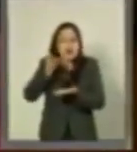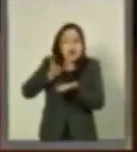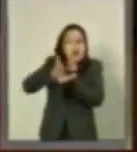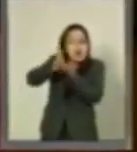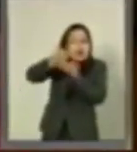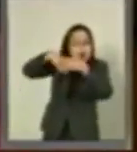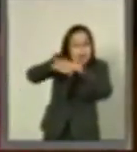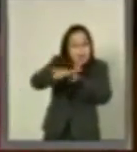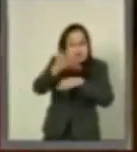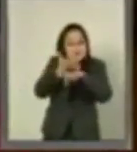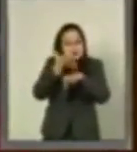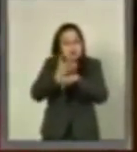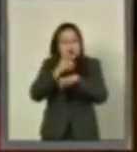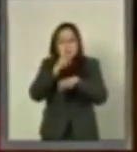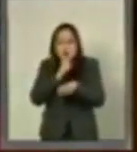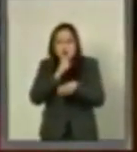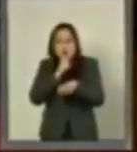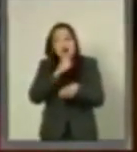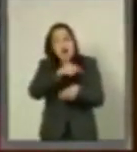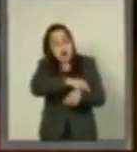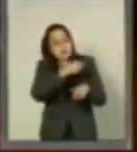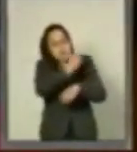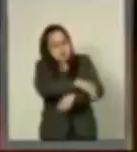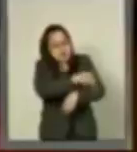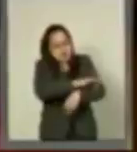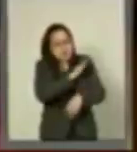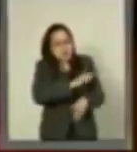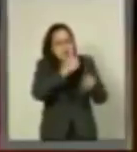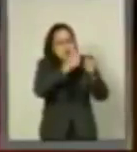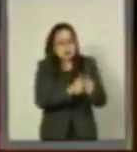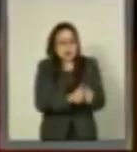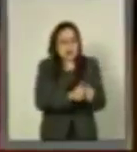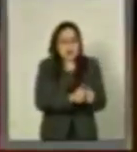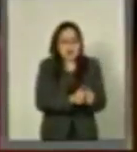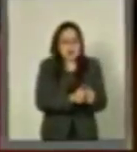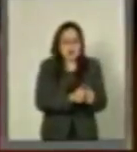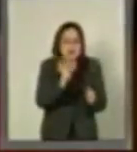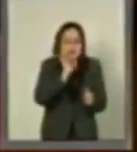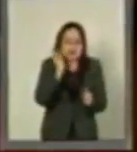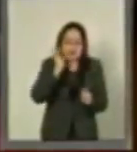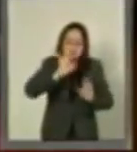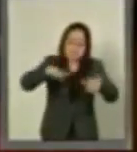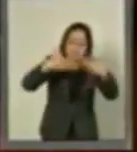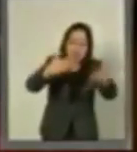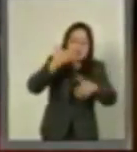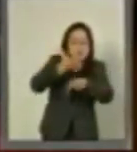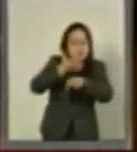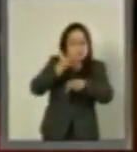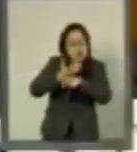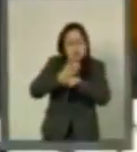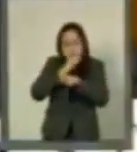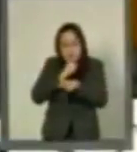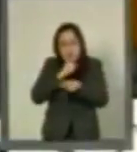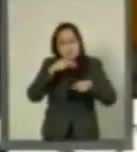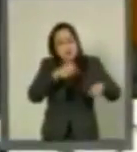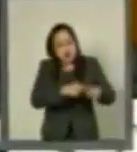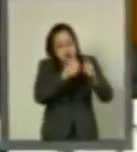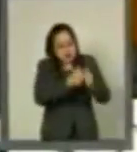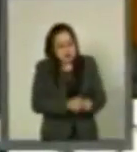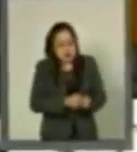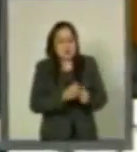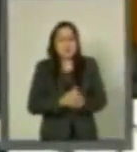logran. Y entonces les dan cobijo mientras alcanzan ese propósito de ir a los Estados Unidos. A